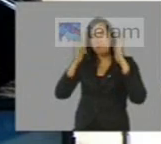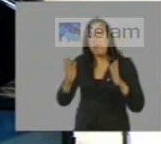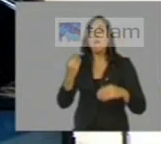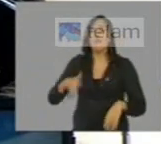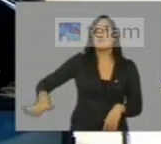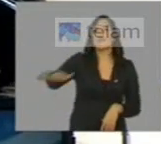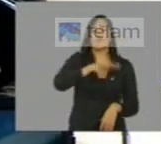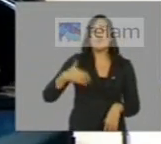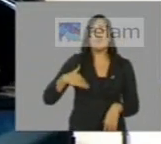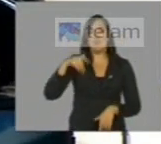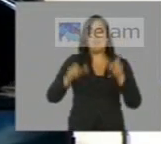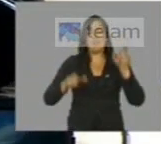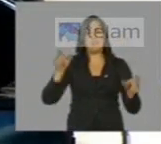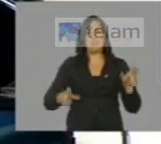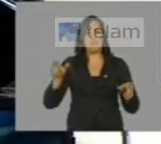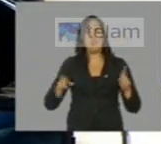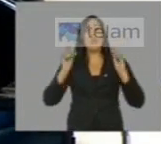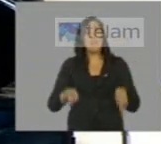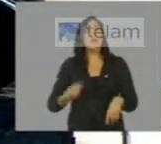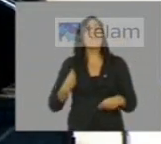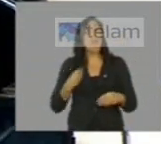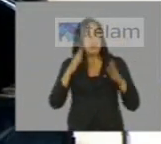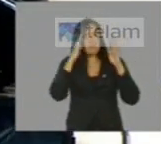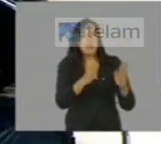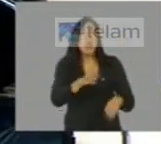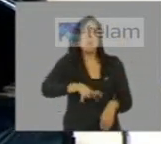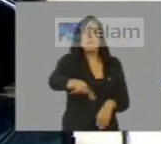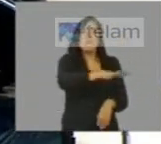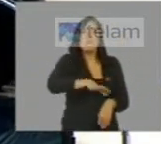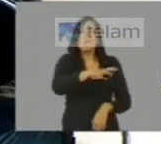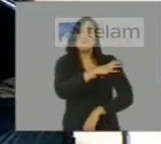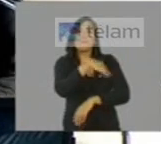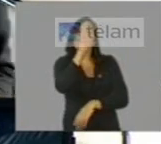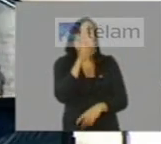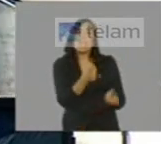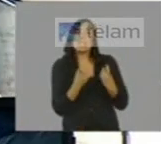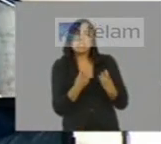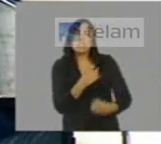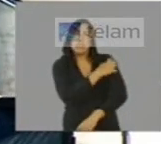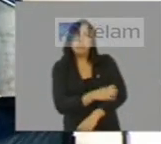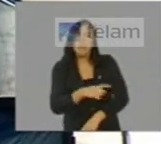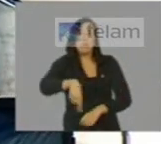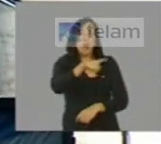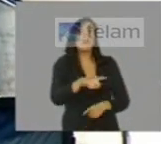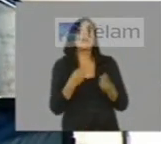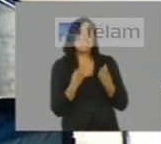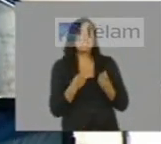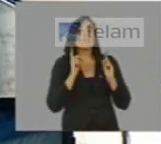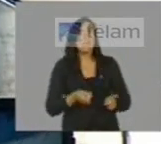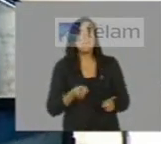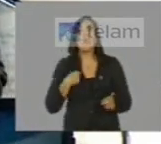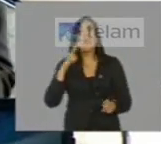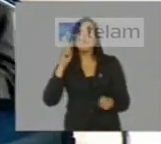por sobre todas las cosas para aquellos sectores más vulnerables y que más lo que necesitan, y además en defensa de los